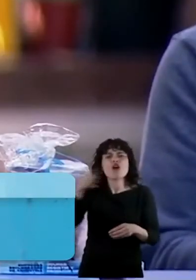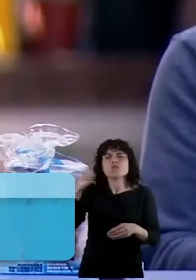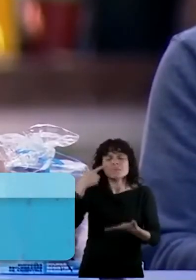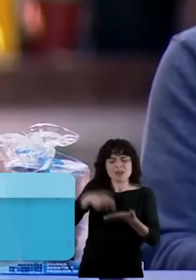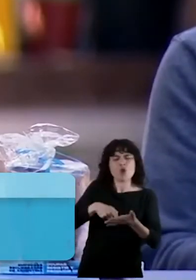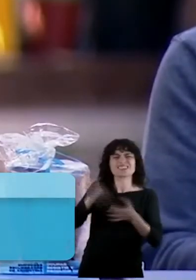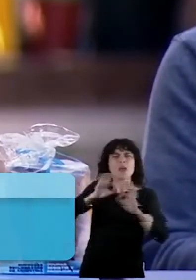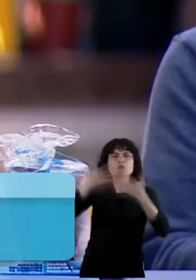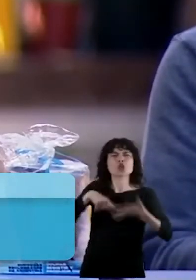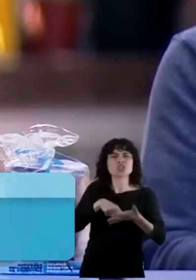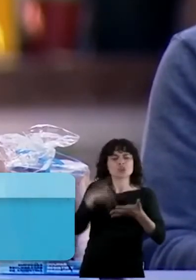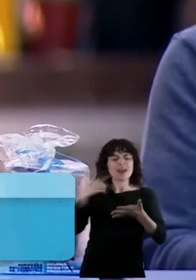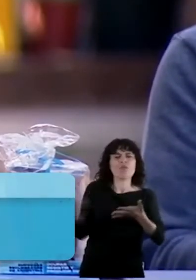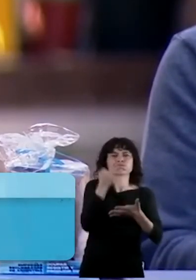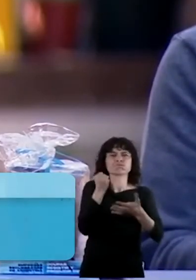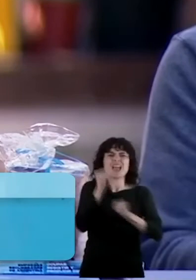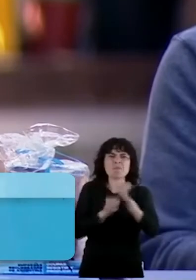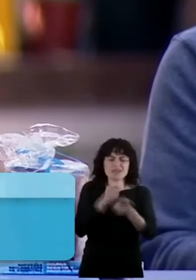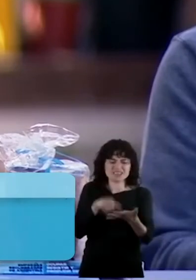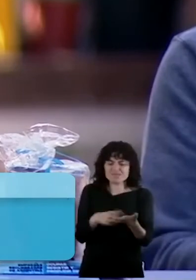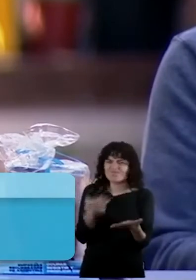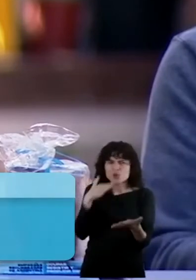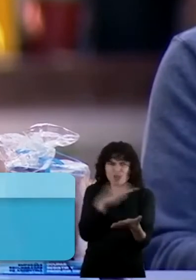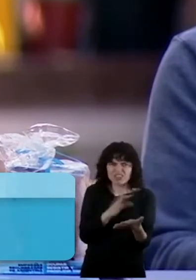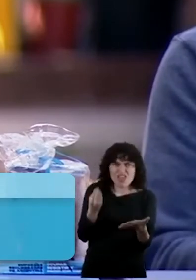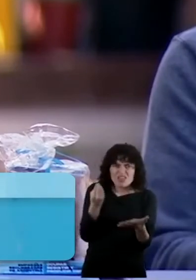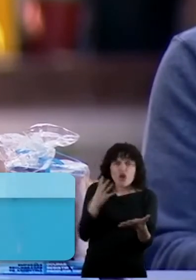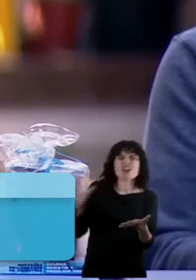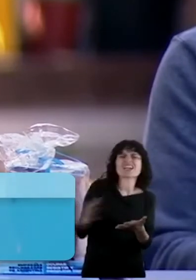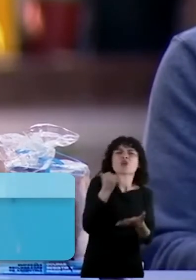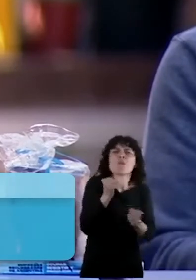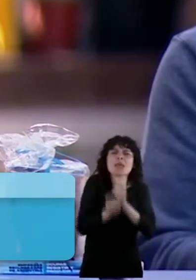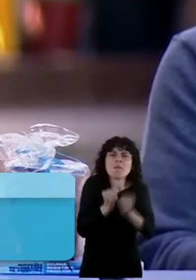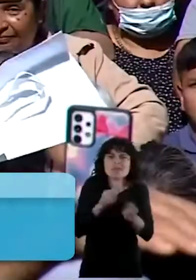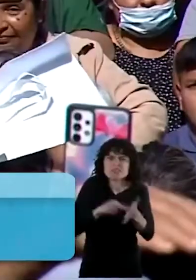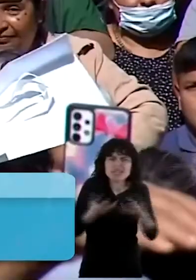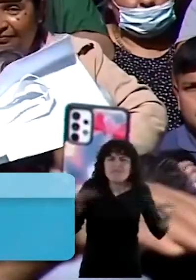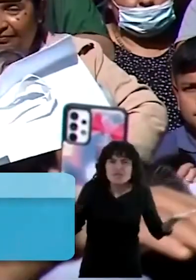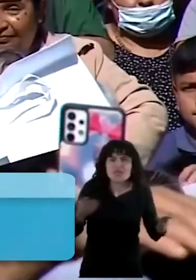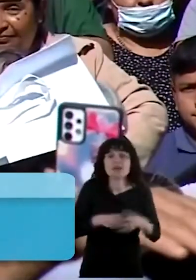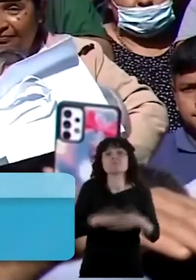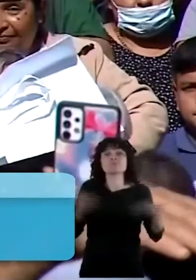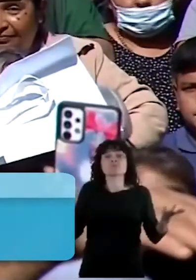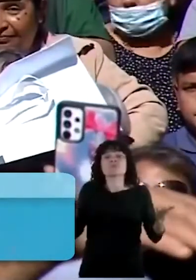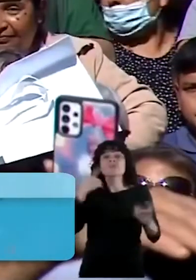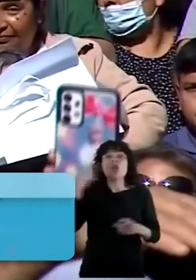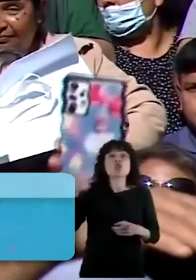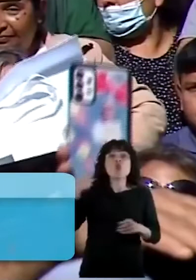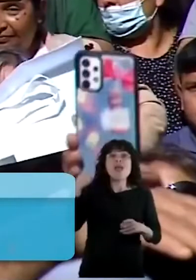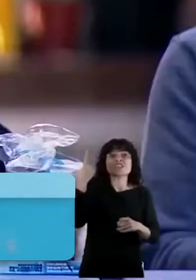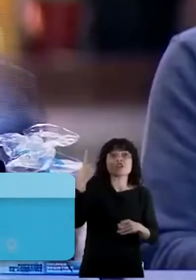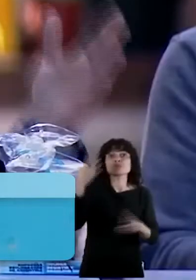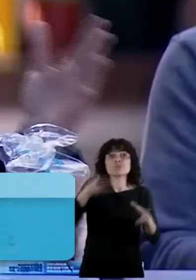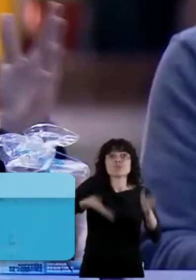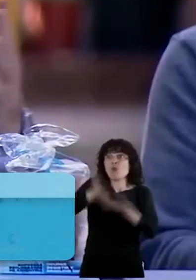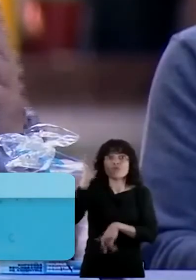le decía, pero ¿qué es eso? Explícame de qué se trata, porque no lo entiendo. Bueno, lo que pasa es que los dueños